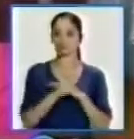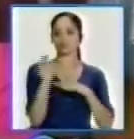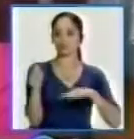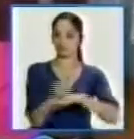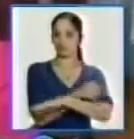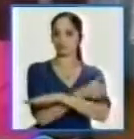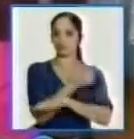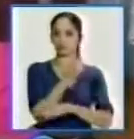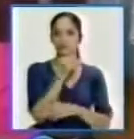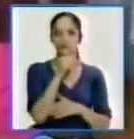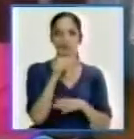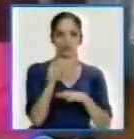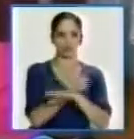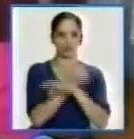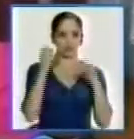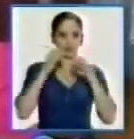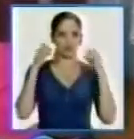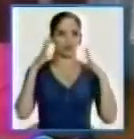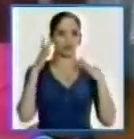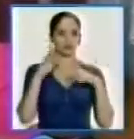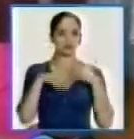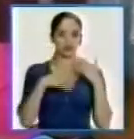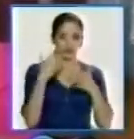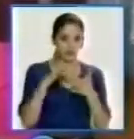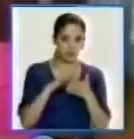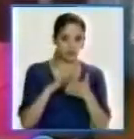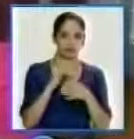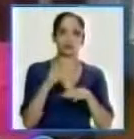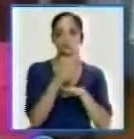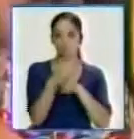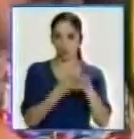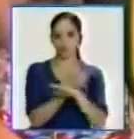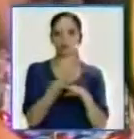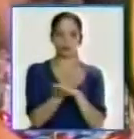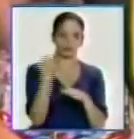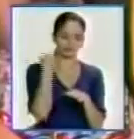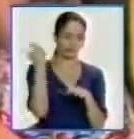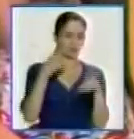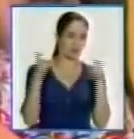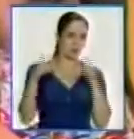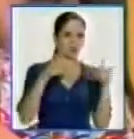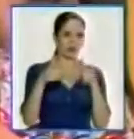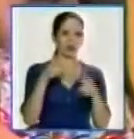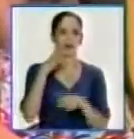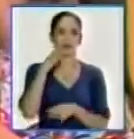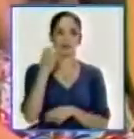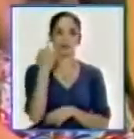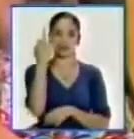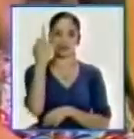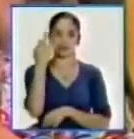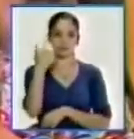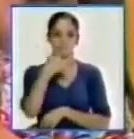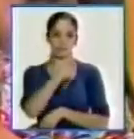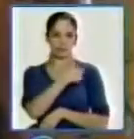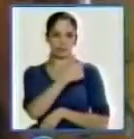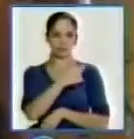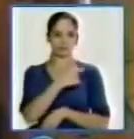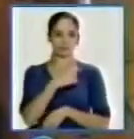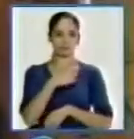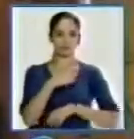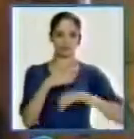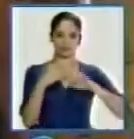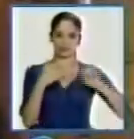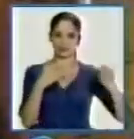y yo que llego a la barra y como a la horita es que pasa lo que ocurrió, ¿no? A Carlos le dispararon en 3 oportunidades en su brazo